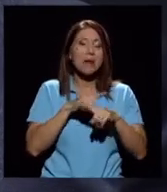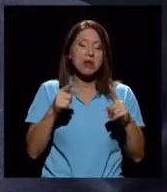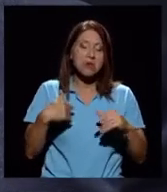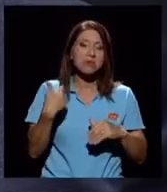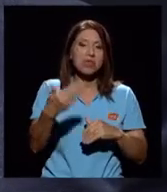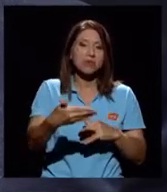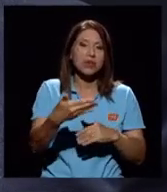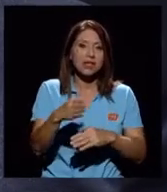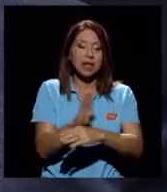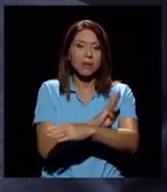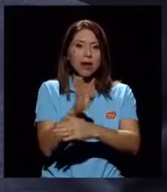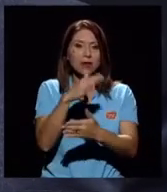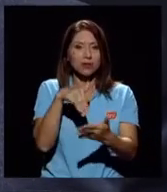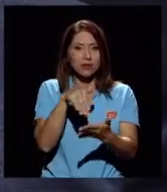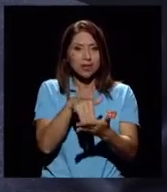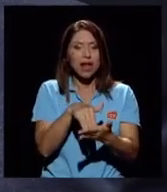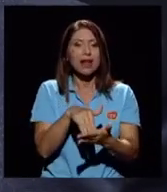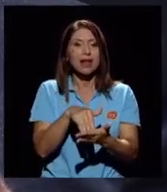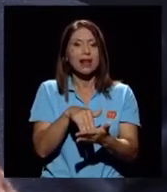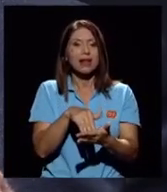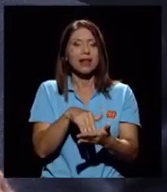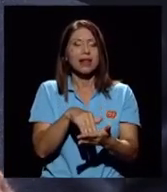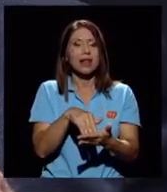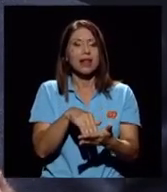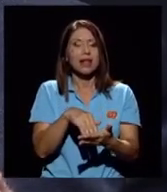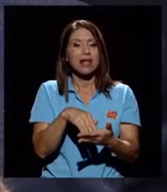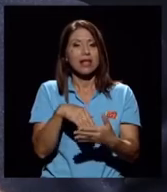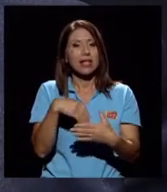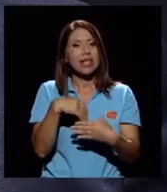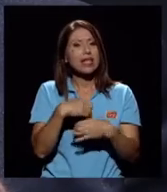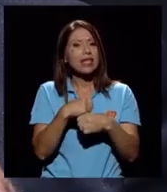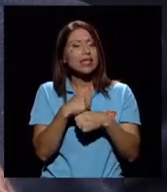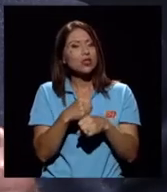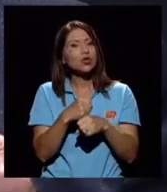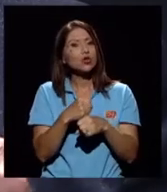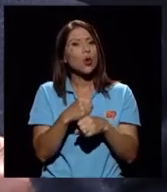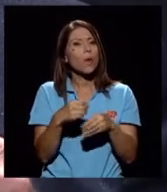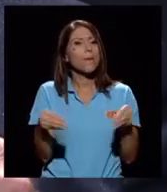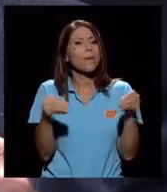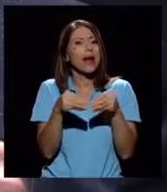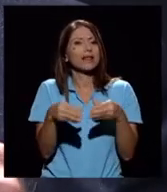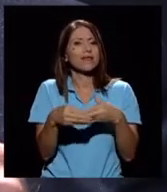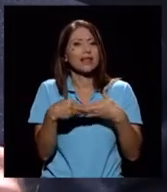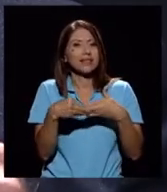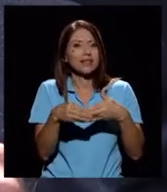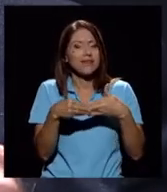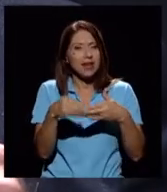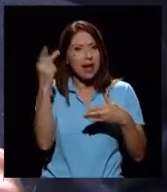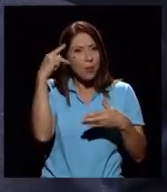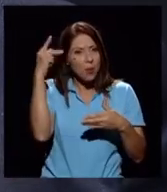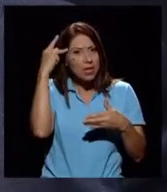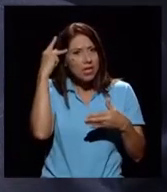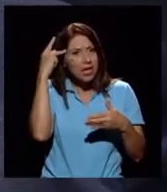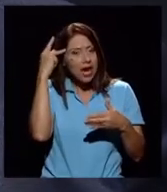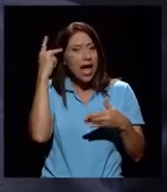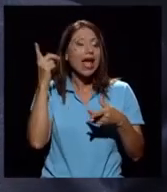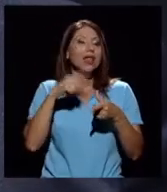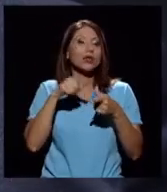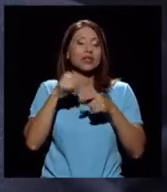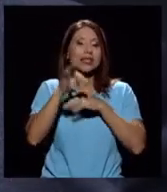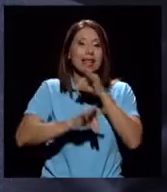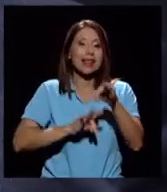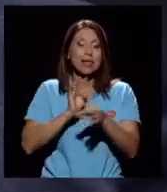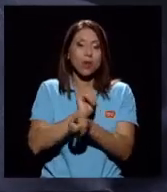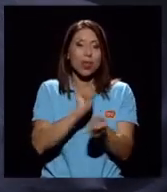central hizo un poquito la política un poco más flexible el tipo de cambio se empezó a depreciar y